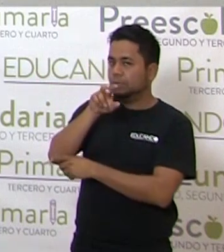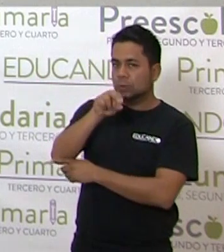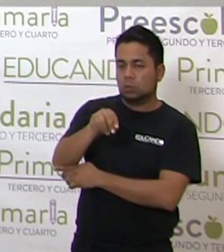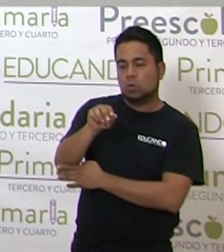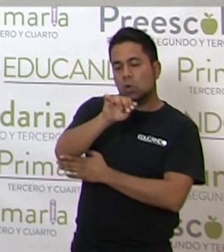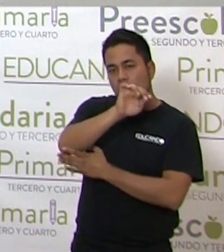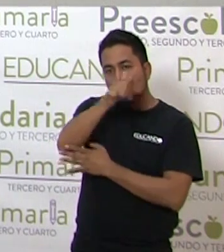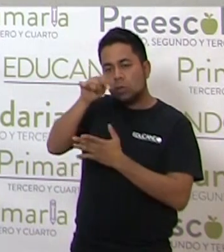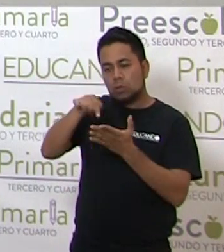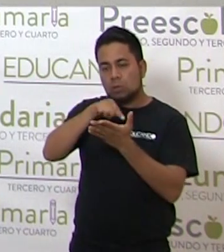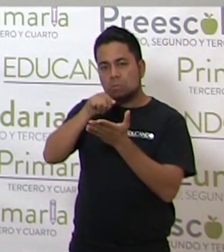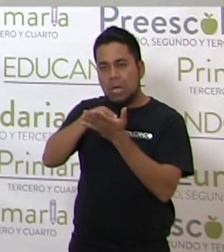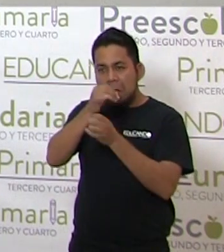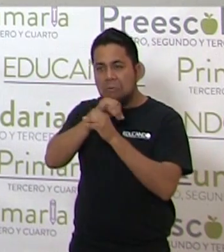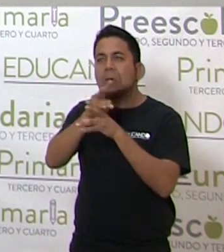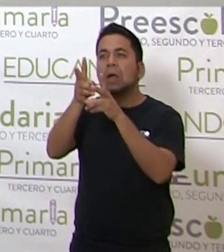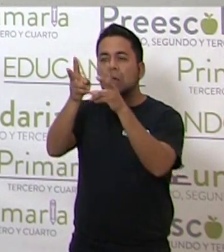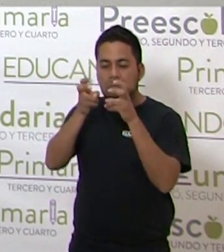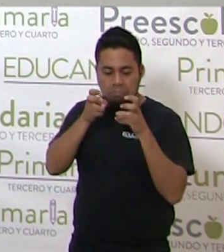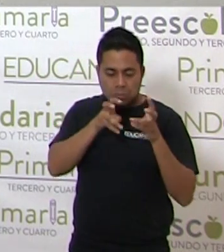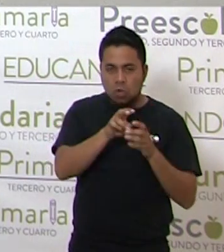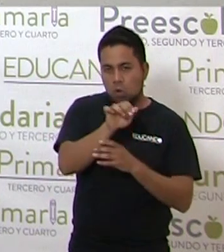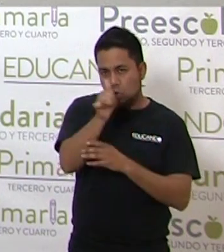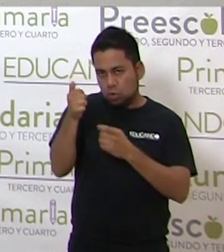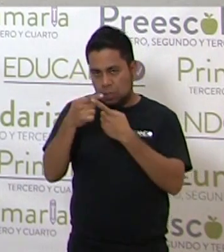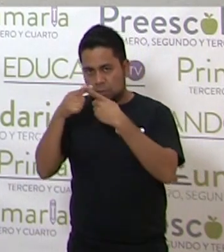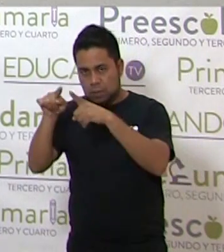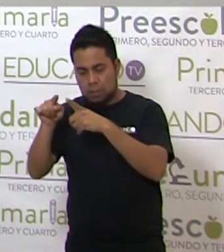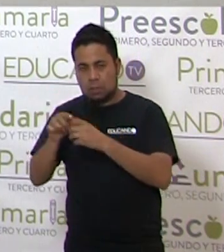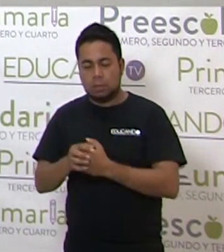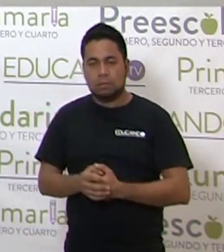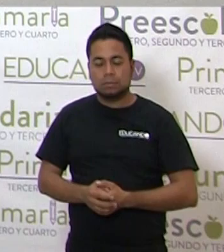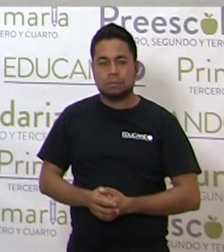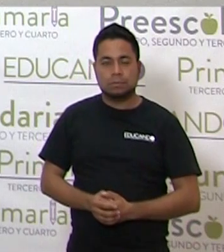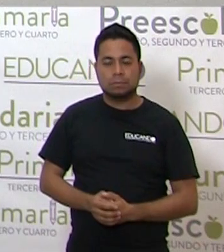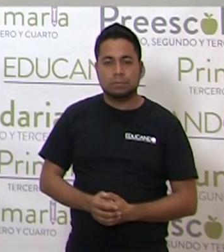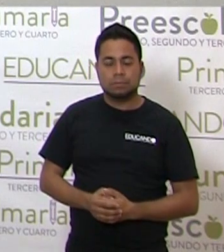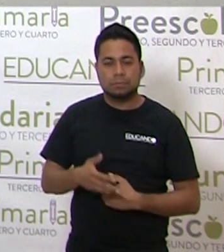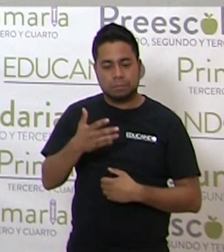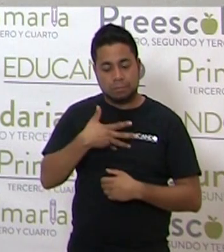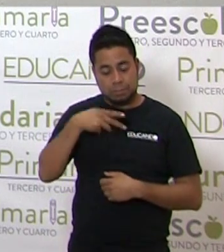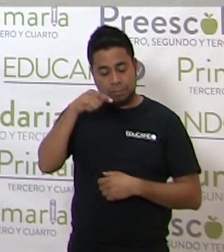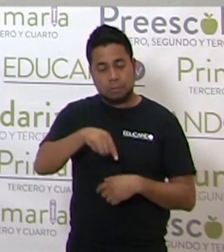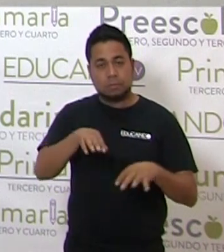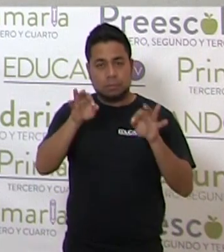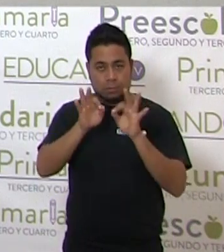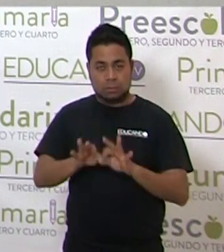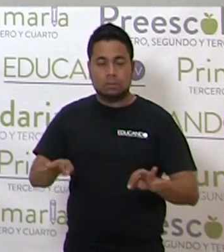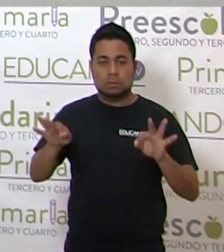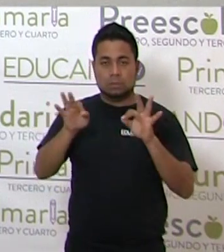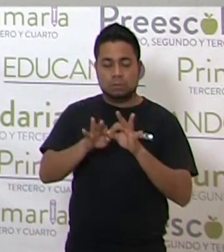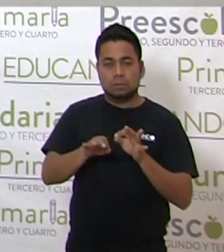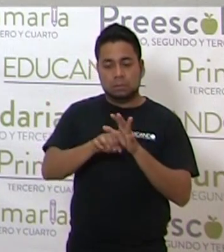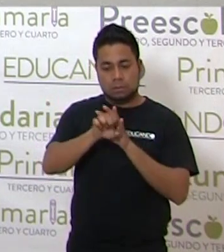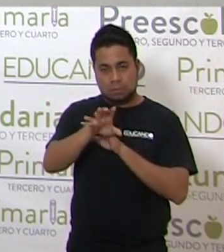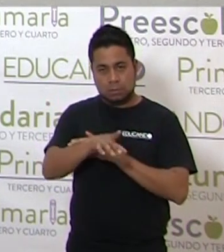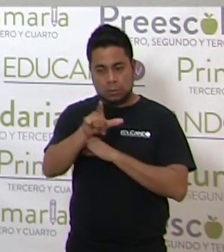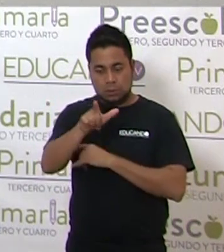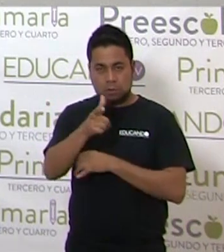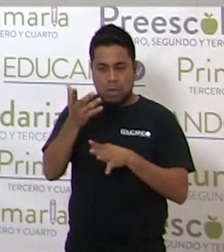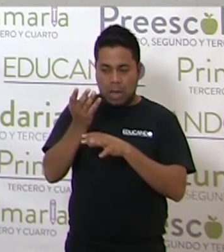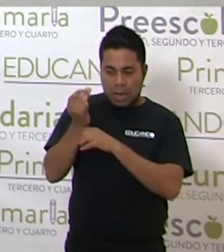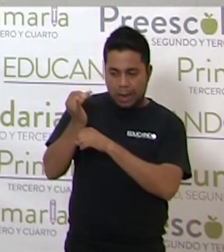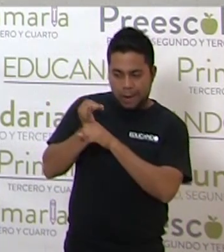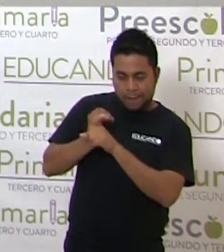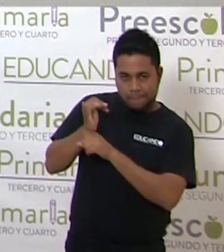misma fuente de información. ¿Por qué, niños, es importante que nosotros, cuando hagamos la